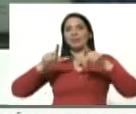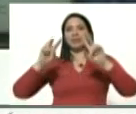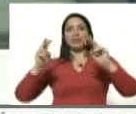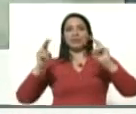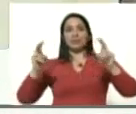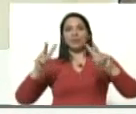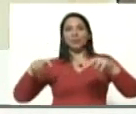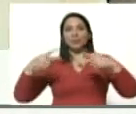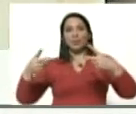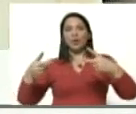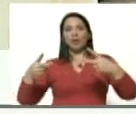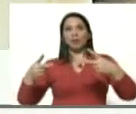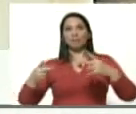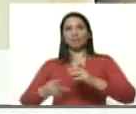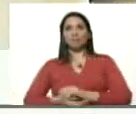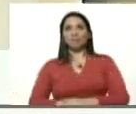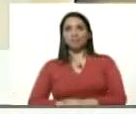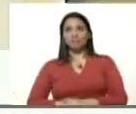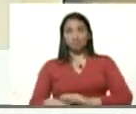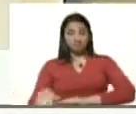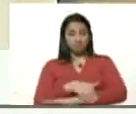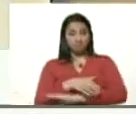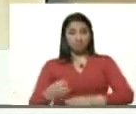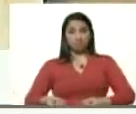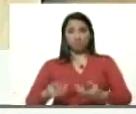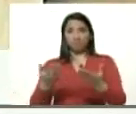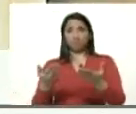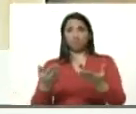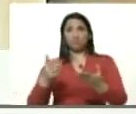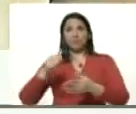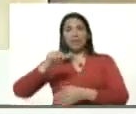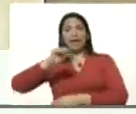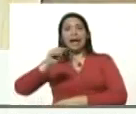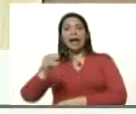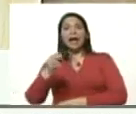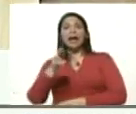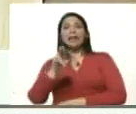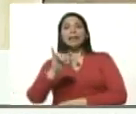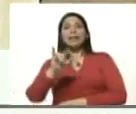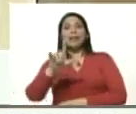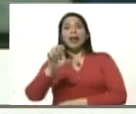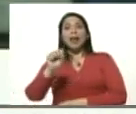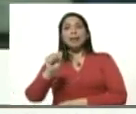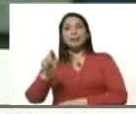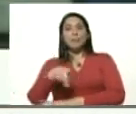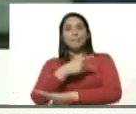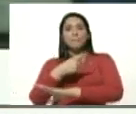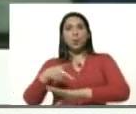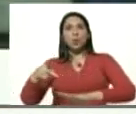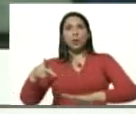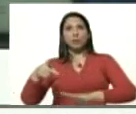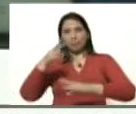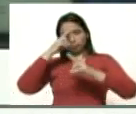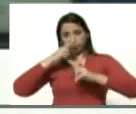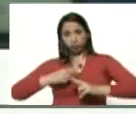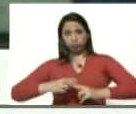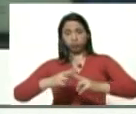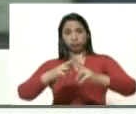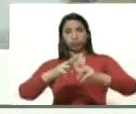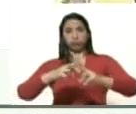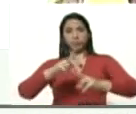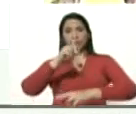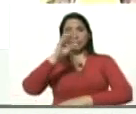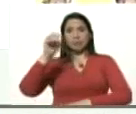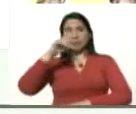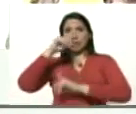estamos sacando a la calle. Aquiles Nasoa, poeta enhumorado, la edición conmemorativa de su centenario a cargo